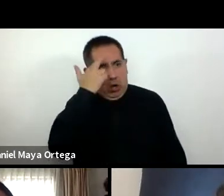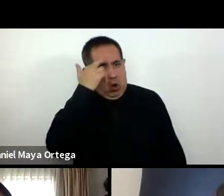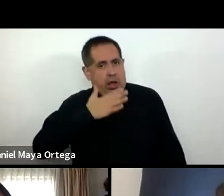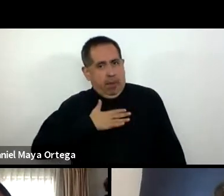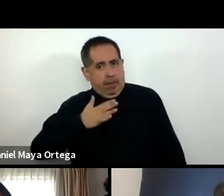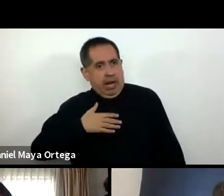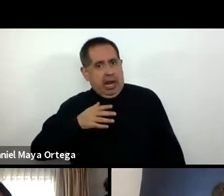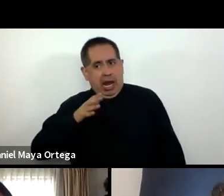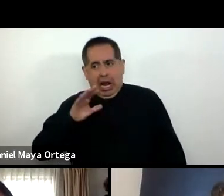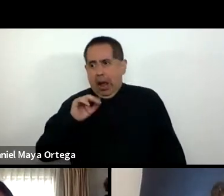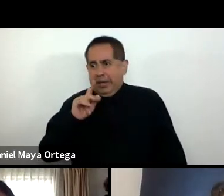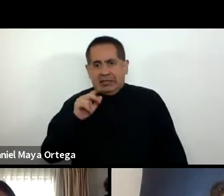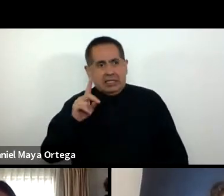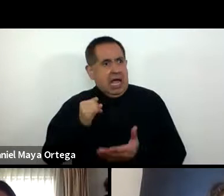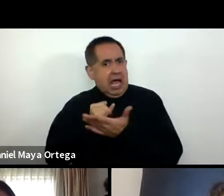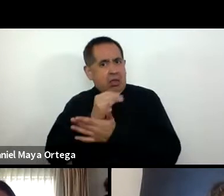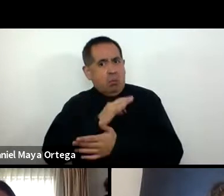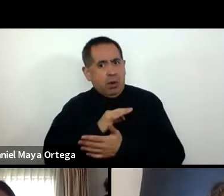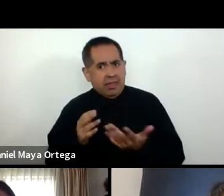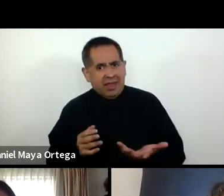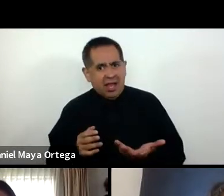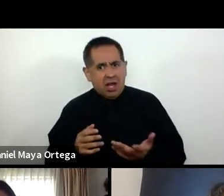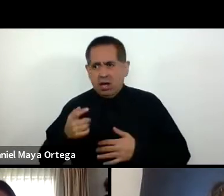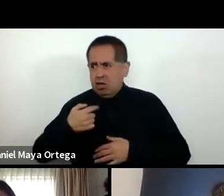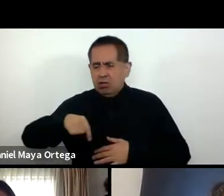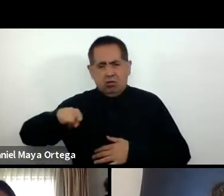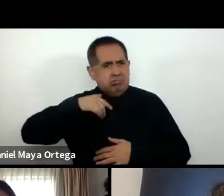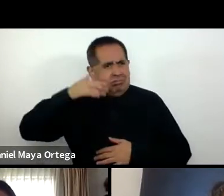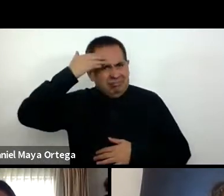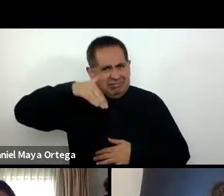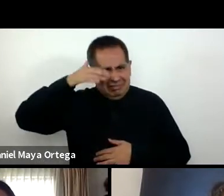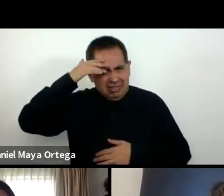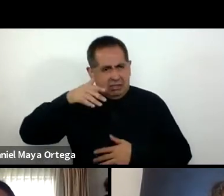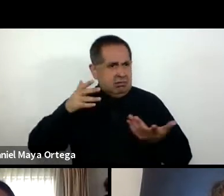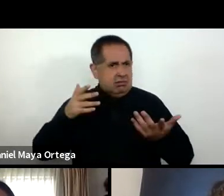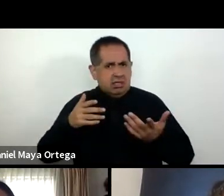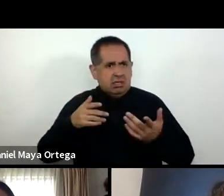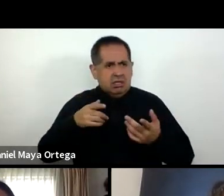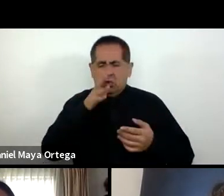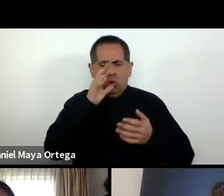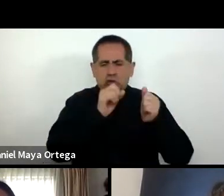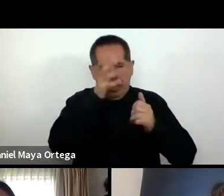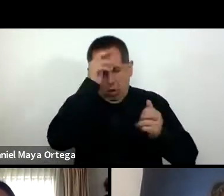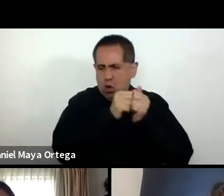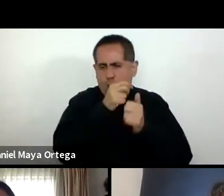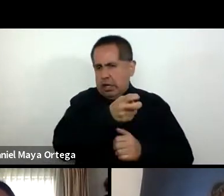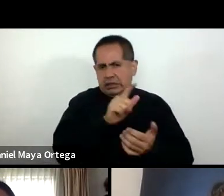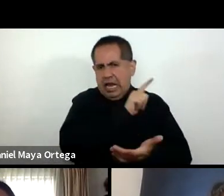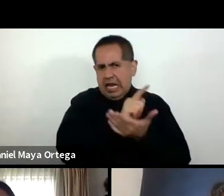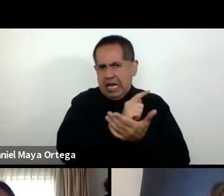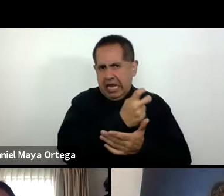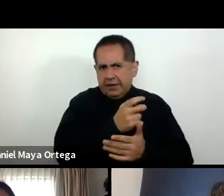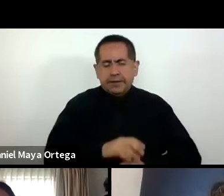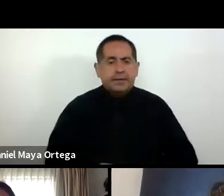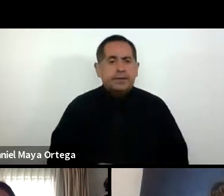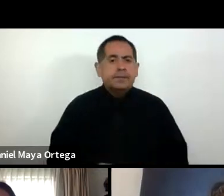capacidad jurídica, ¿no? De la cual estamos totalmente en desacuerdo. Y para